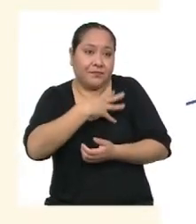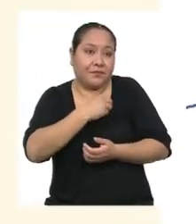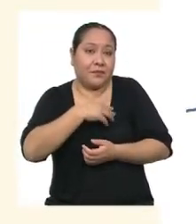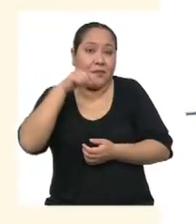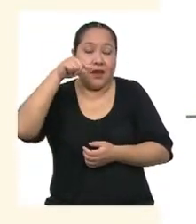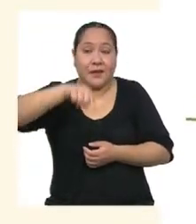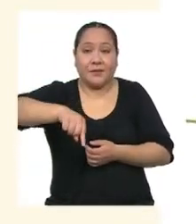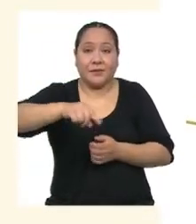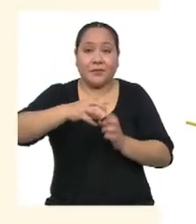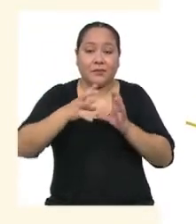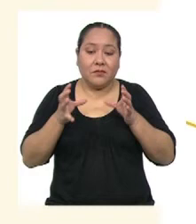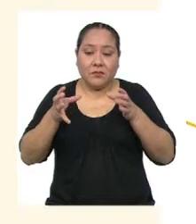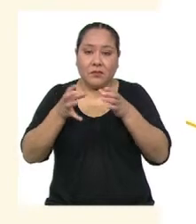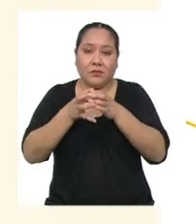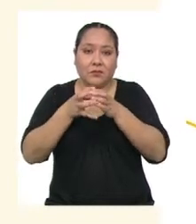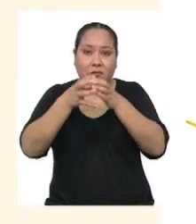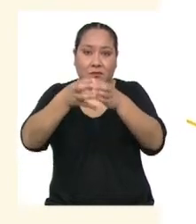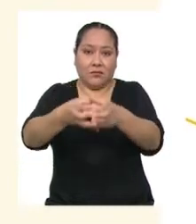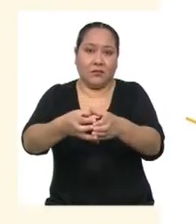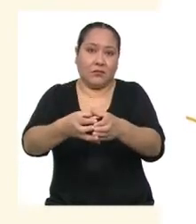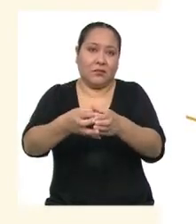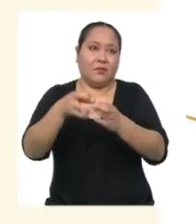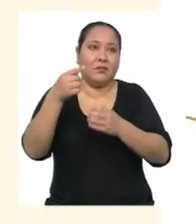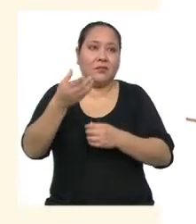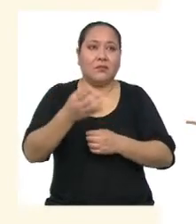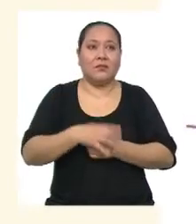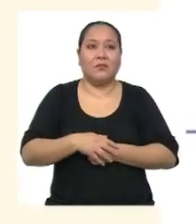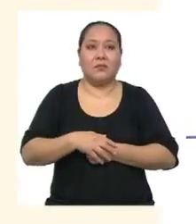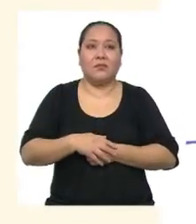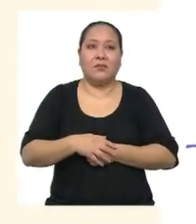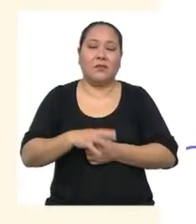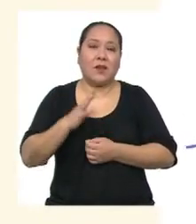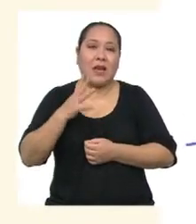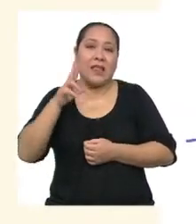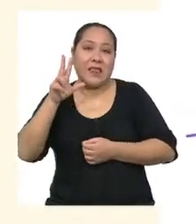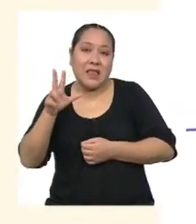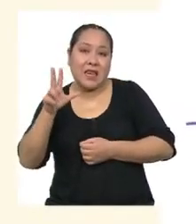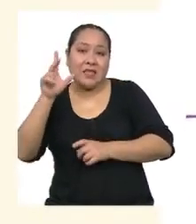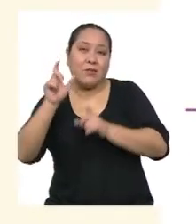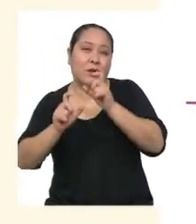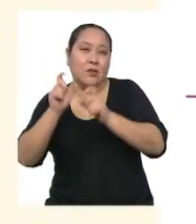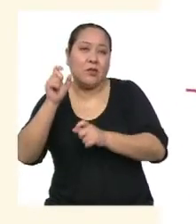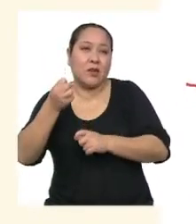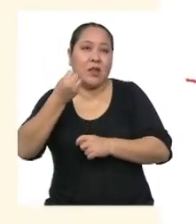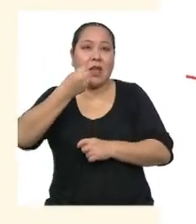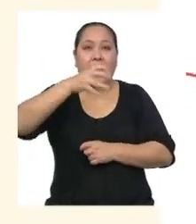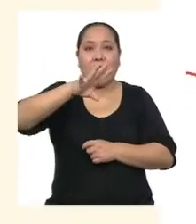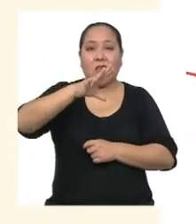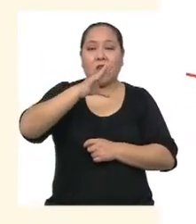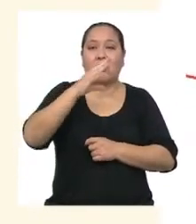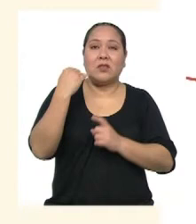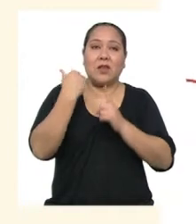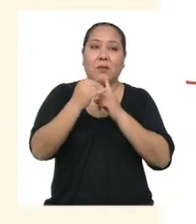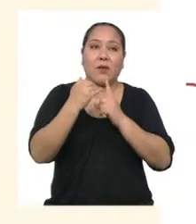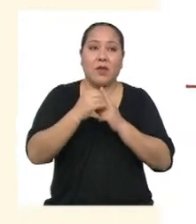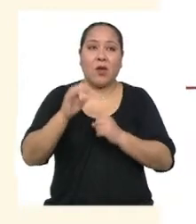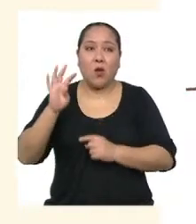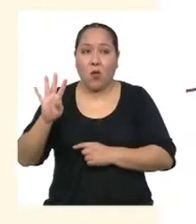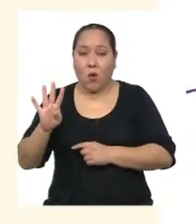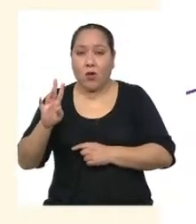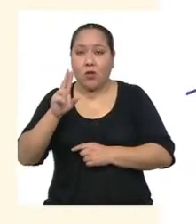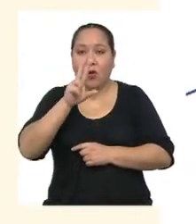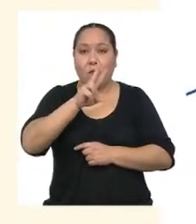esta muestra se comportó como si hubiera 3 personas de 14 años y medio, 4 personas